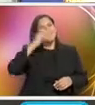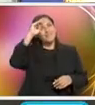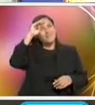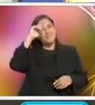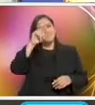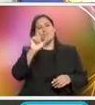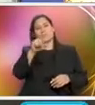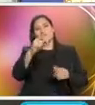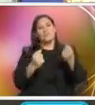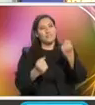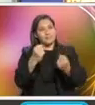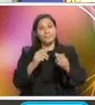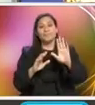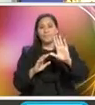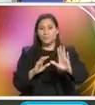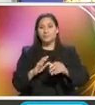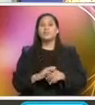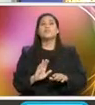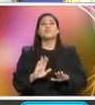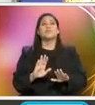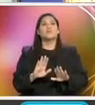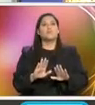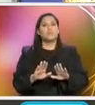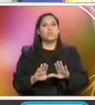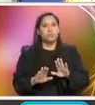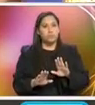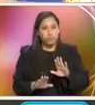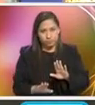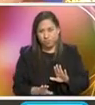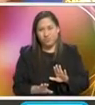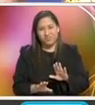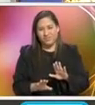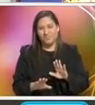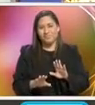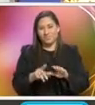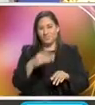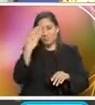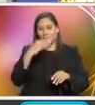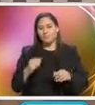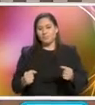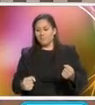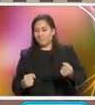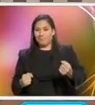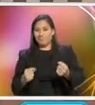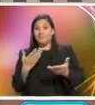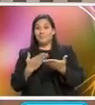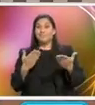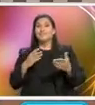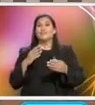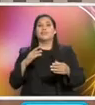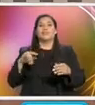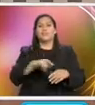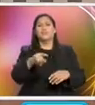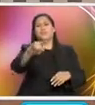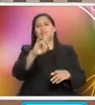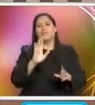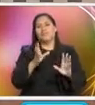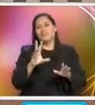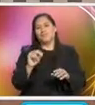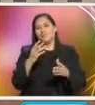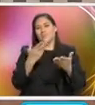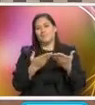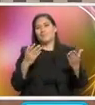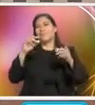manejamos. Otra es, no aceleres, digamos, ahora además con las velocidades que tiene esta ciudad no tiene ningún chiste. Sí, ya están marcadas,